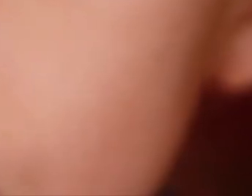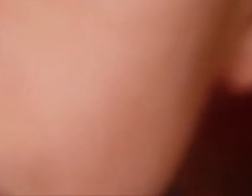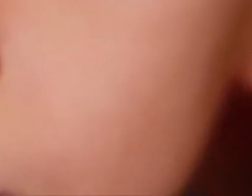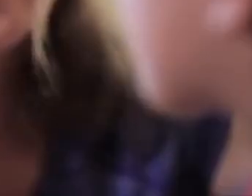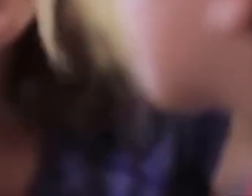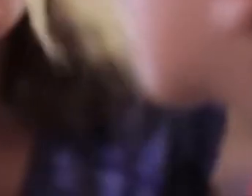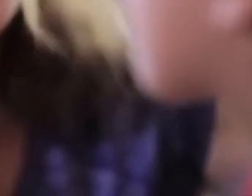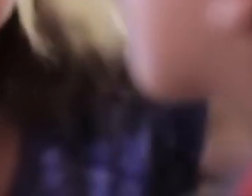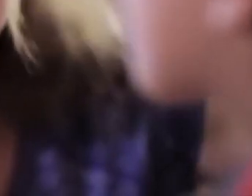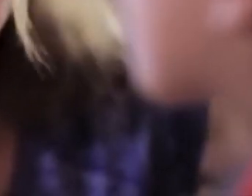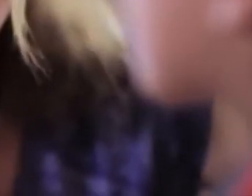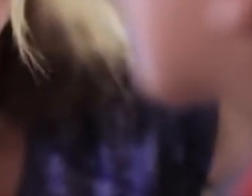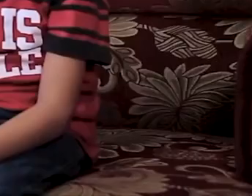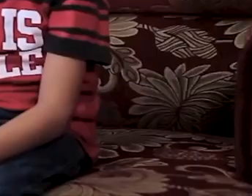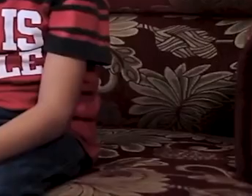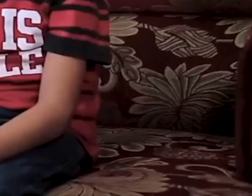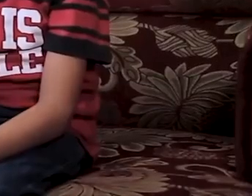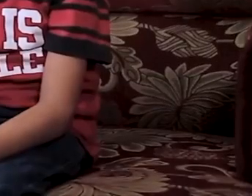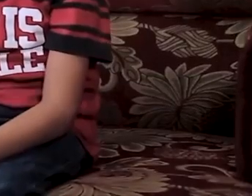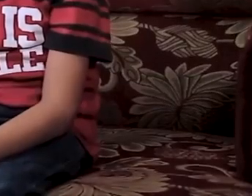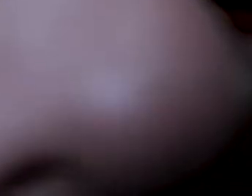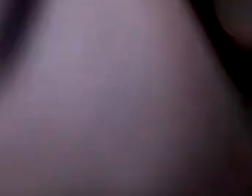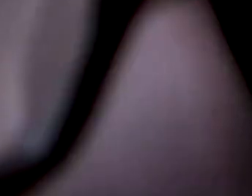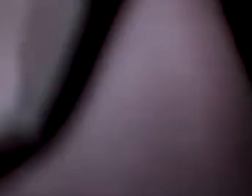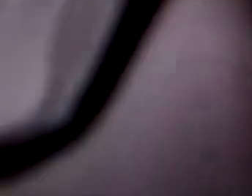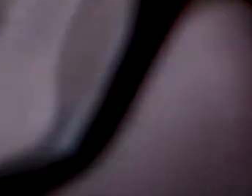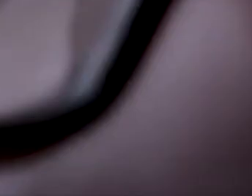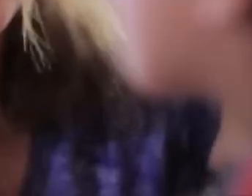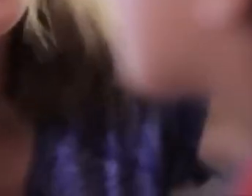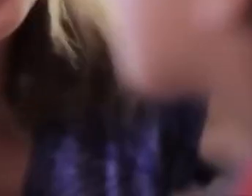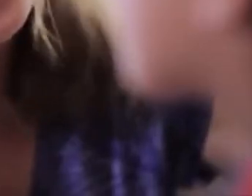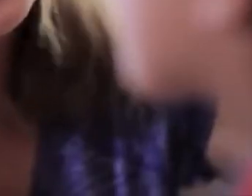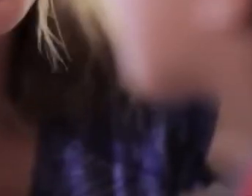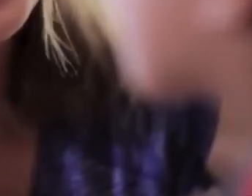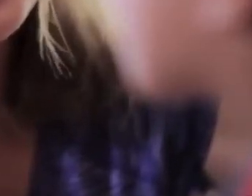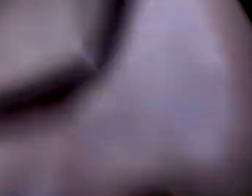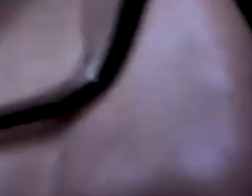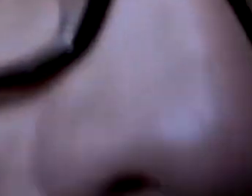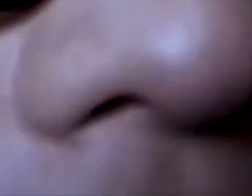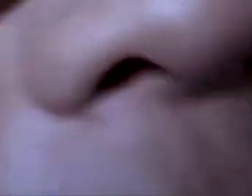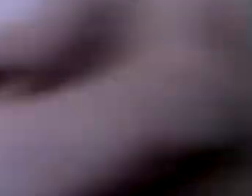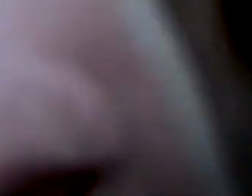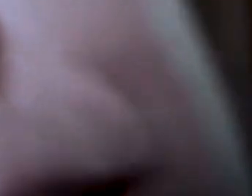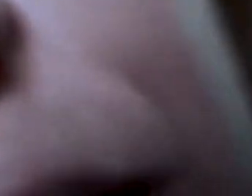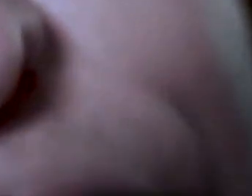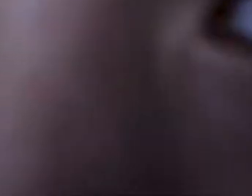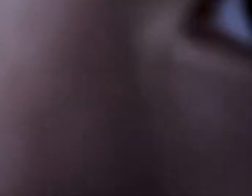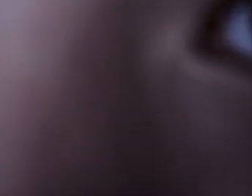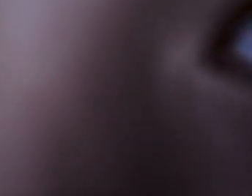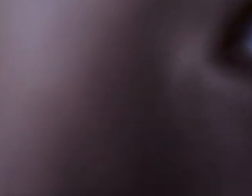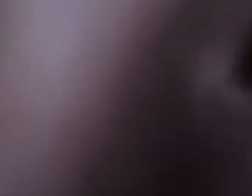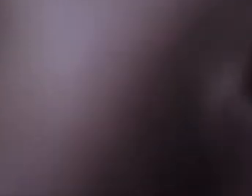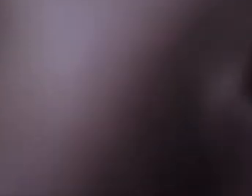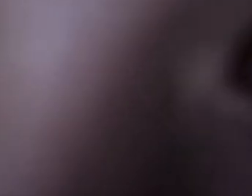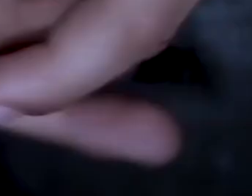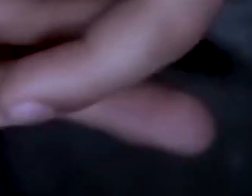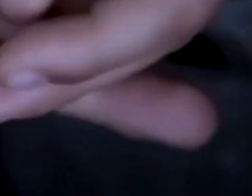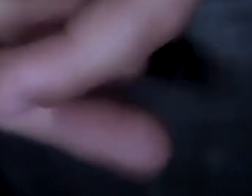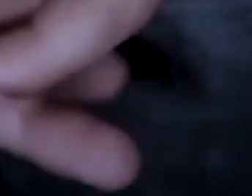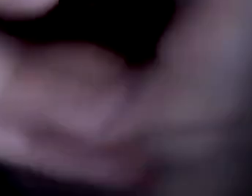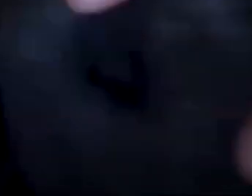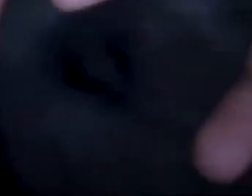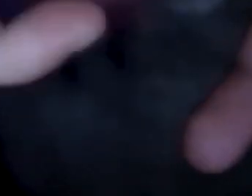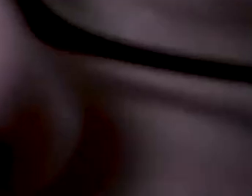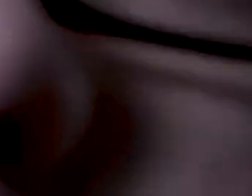país las personas que viven bajo esta realidad cuentan con mayor acceso a programas y proyectos que facilitan su desarrollo